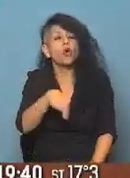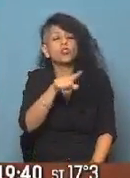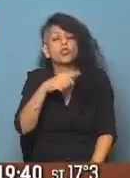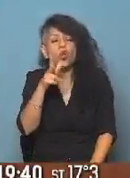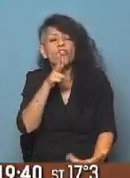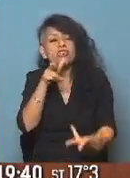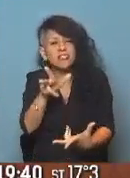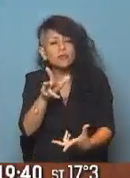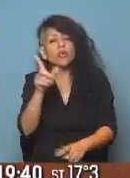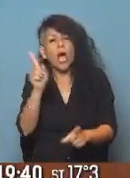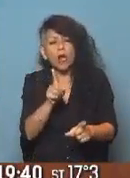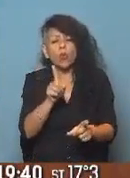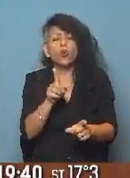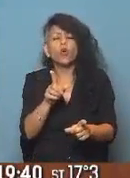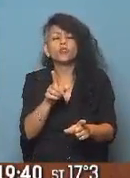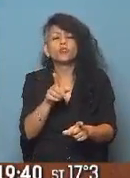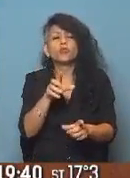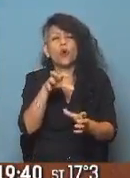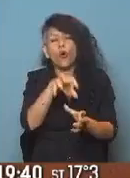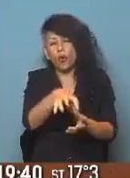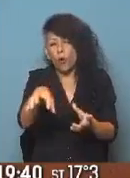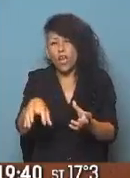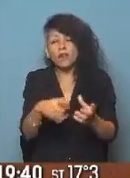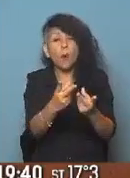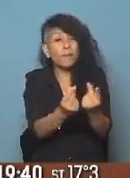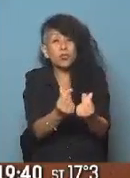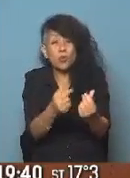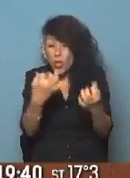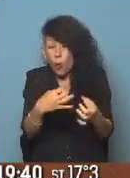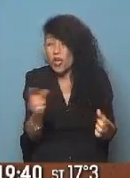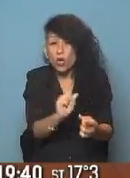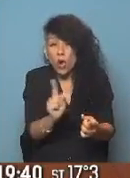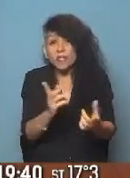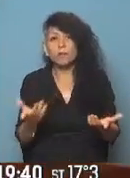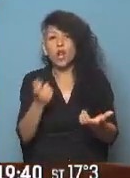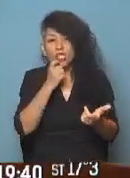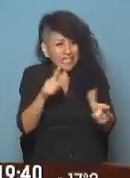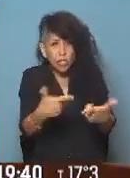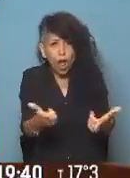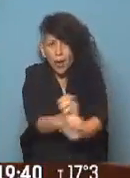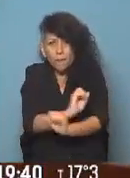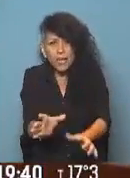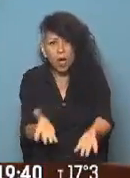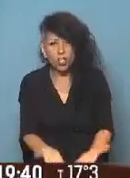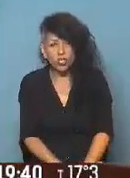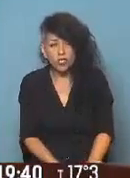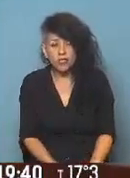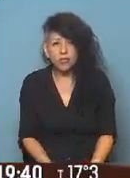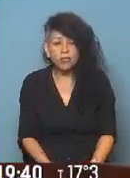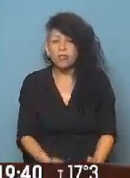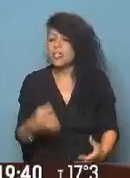presupuesto no es bueno. Peor es no tenerlo y peor es generar la necesidad de que